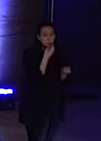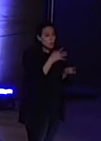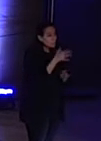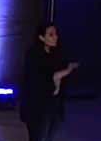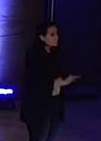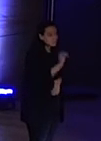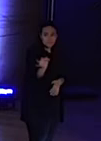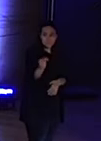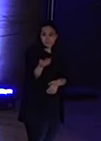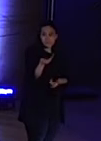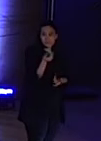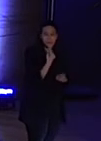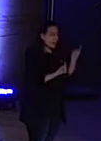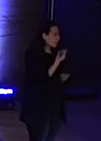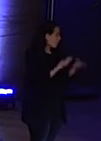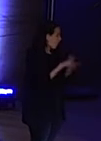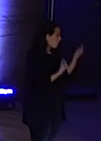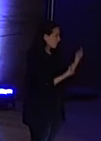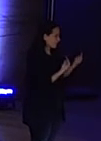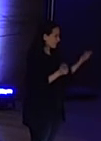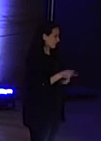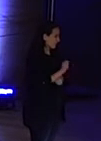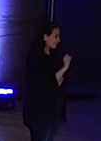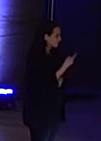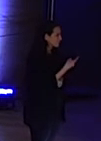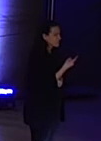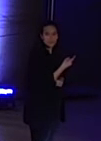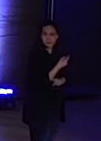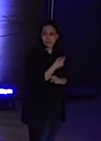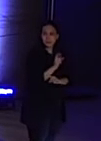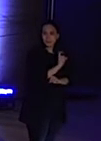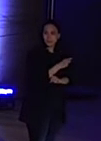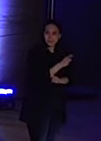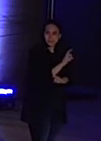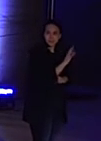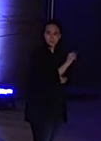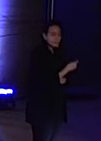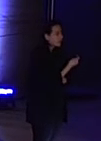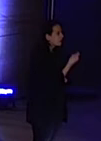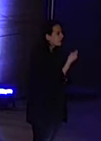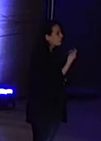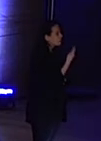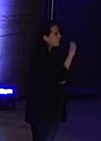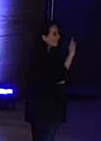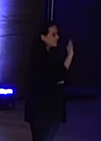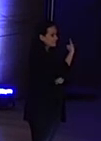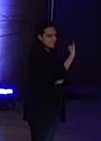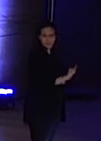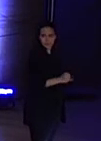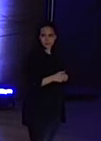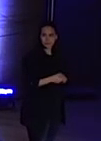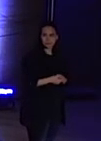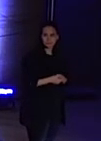la palabra a algunos de mis colaboradores más habituales, que son Xcar Malavida y Beatriz Royuela.